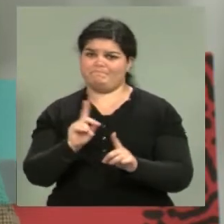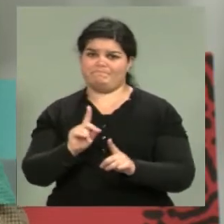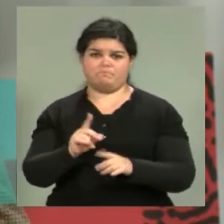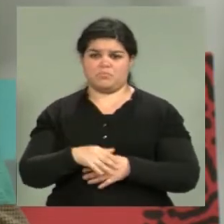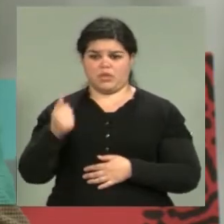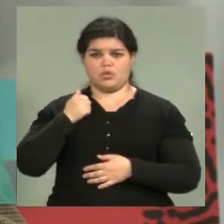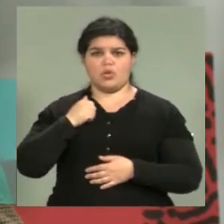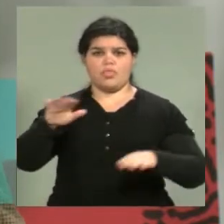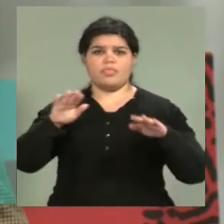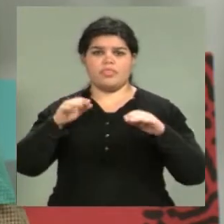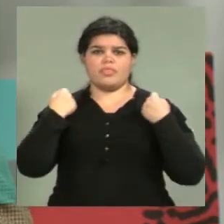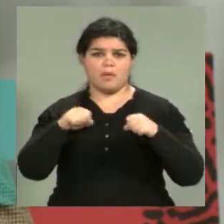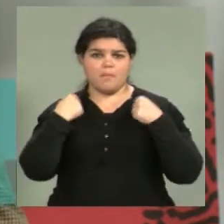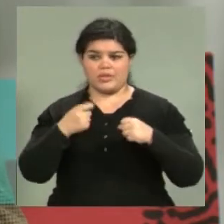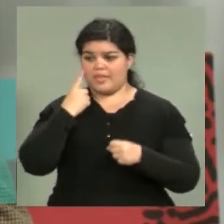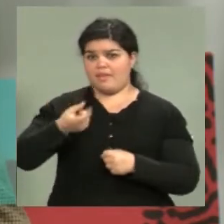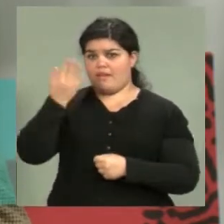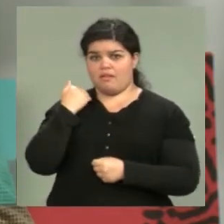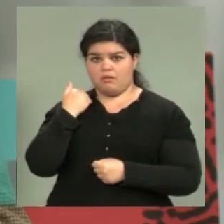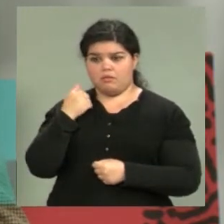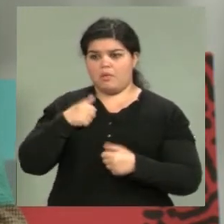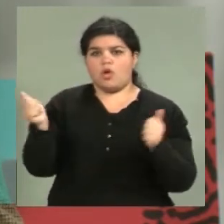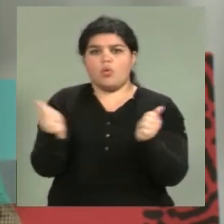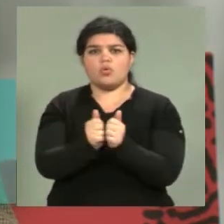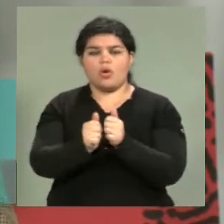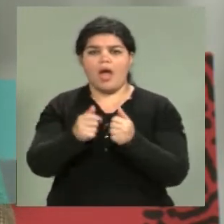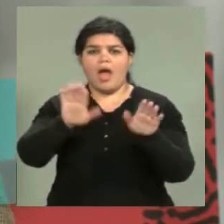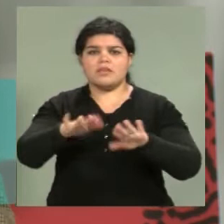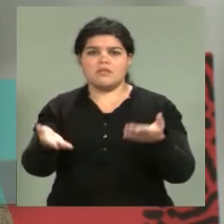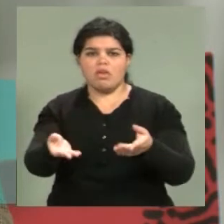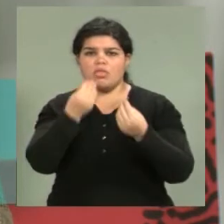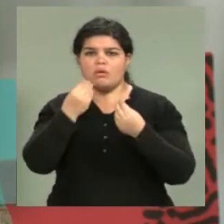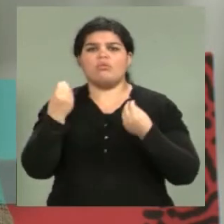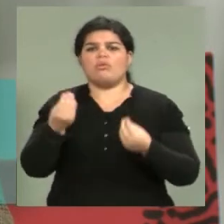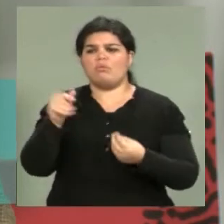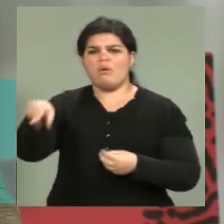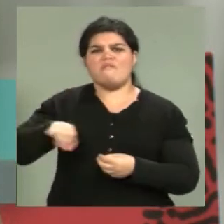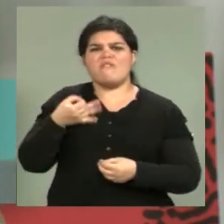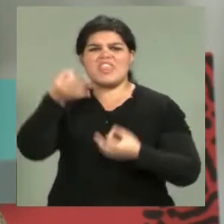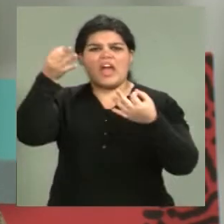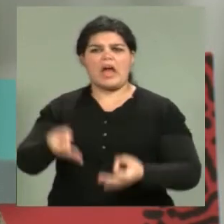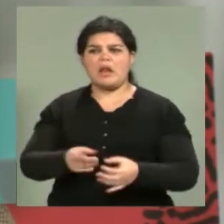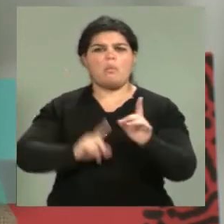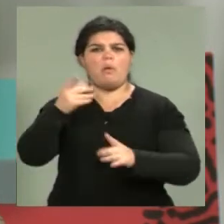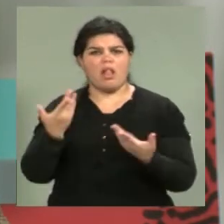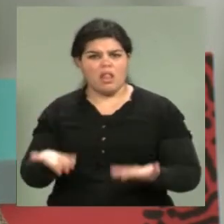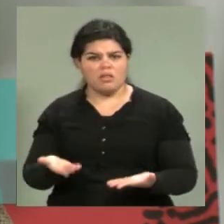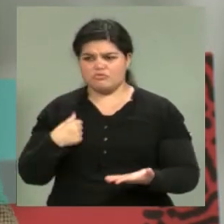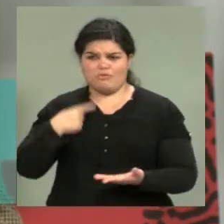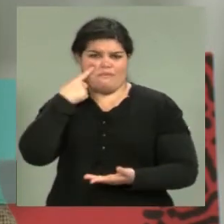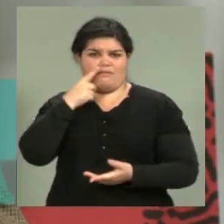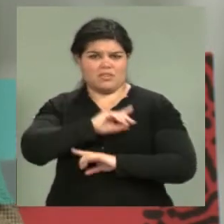hizo deportes hasta ayer, que me junto con mis amigos a comer asado. ¿De qué calidad de vida me estás hablando? Yo así no quiero vivir.